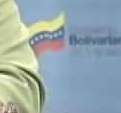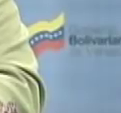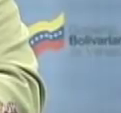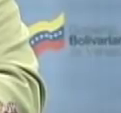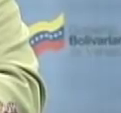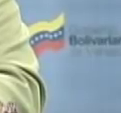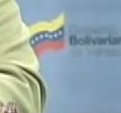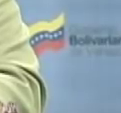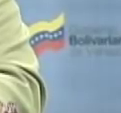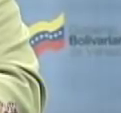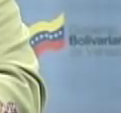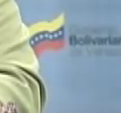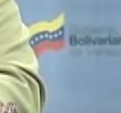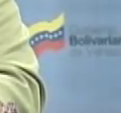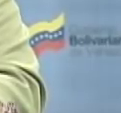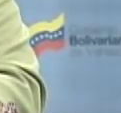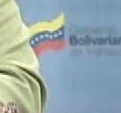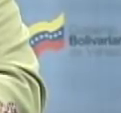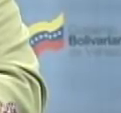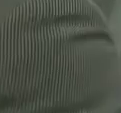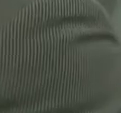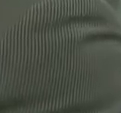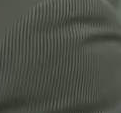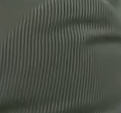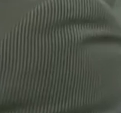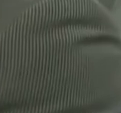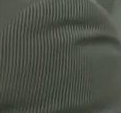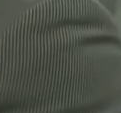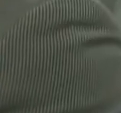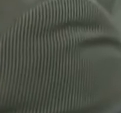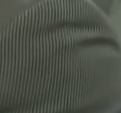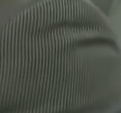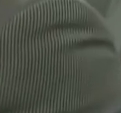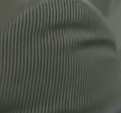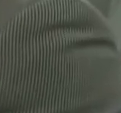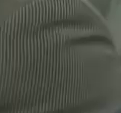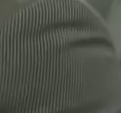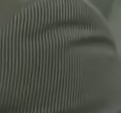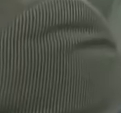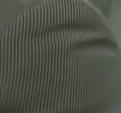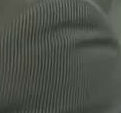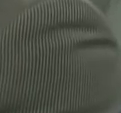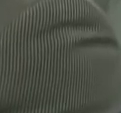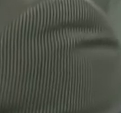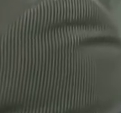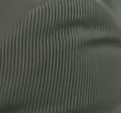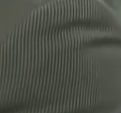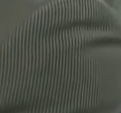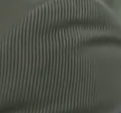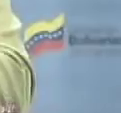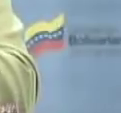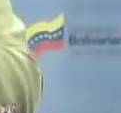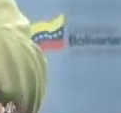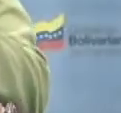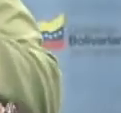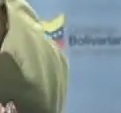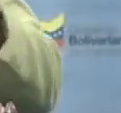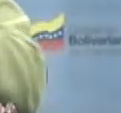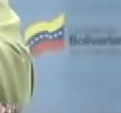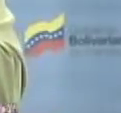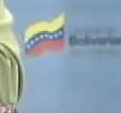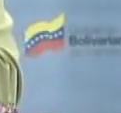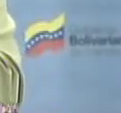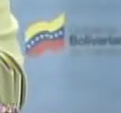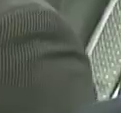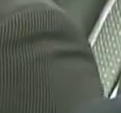Roa, cara regañado, ¿qué pasó? ¿Te regañó la esposa antes de entrar acá? Ahora te conviertes en tendencia, pues yo